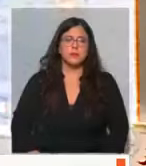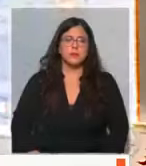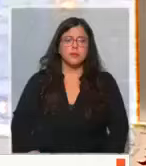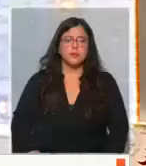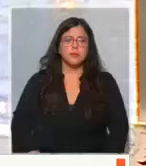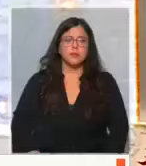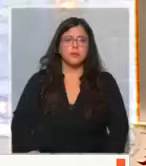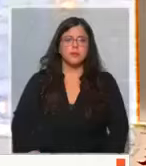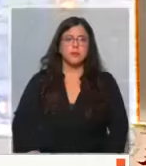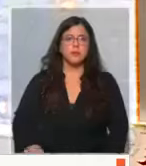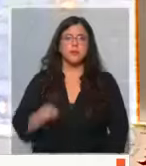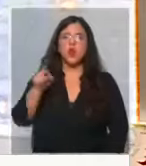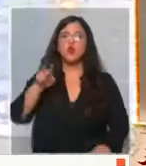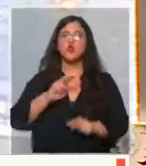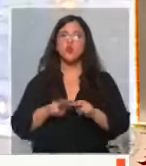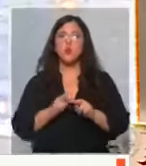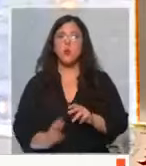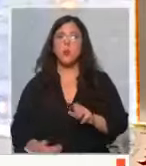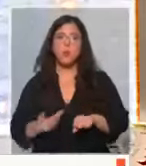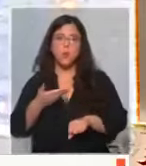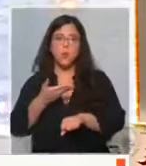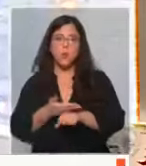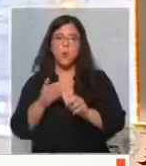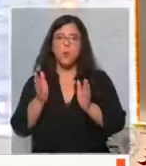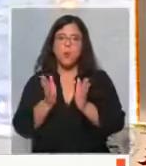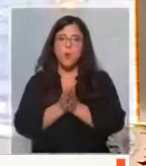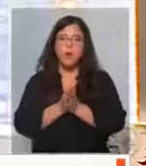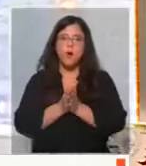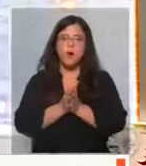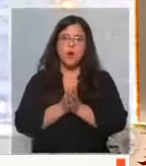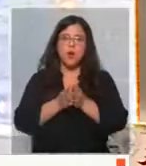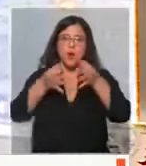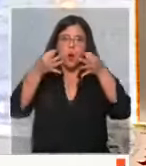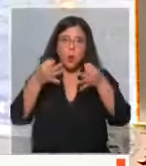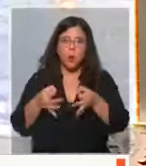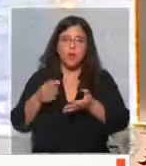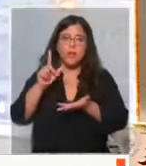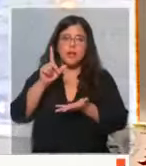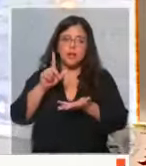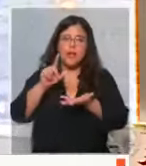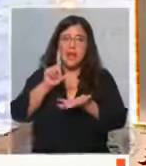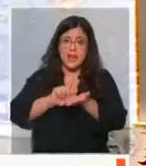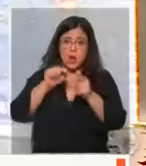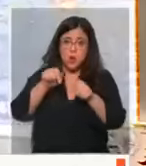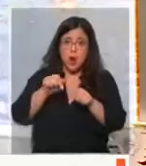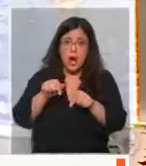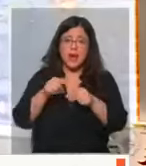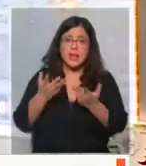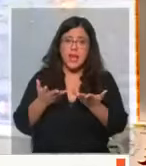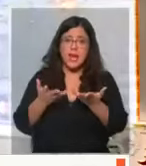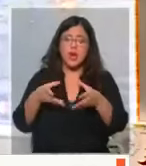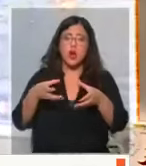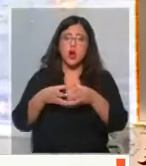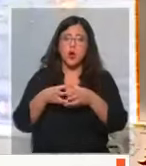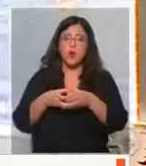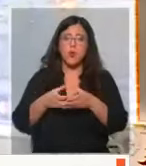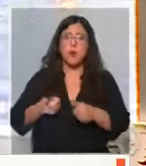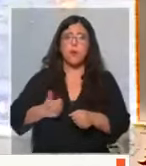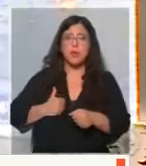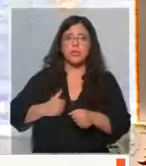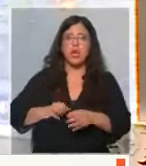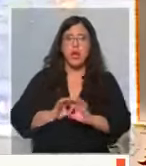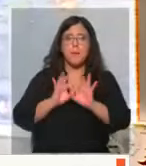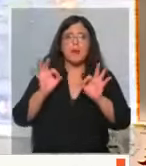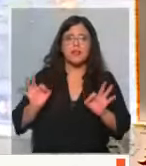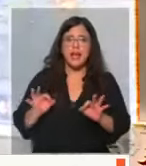Lo que hemos hecho es pedir que haya un dispositivo policial especial en esta zona y de hecho ya estamos concordando con el comisario a